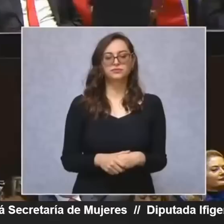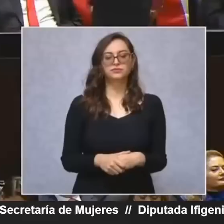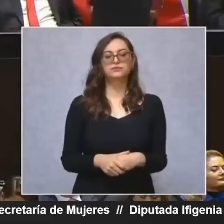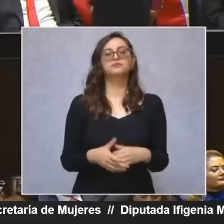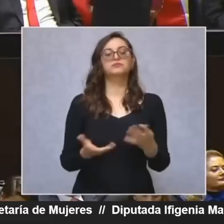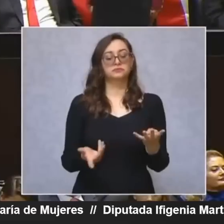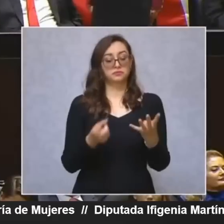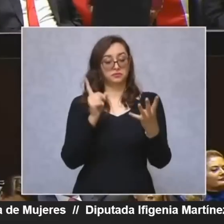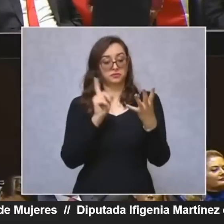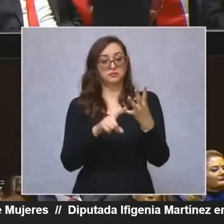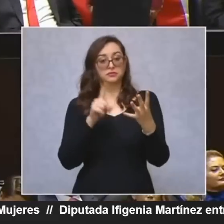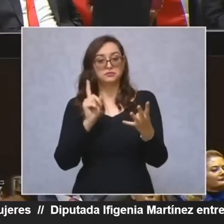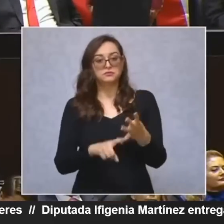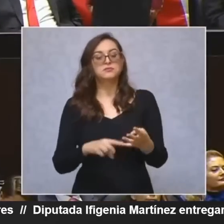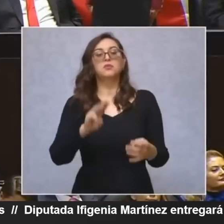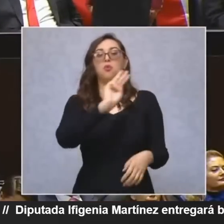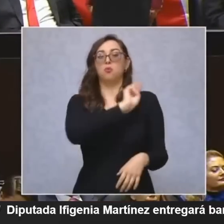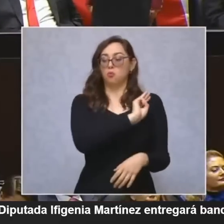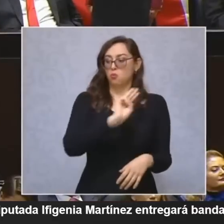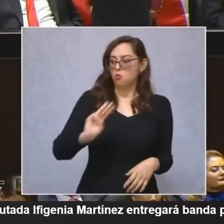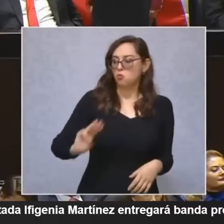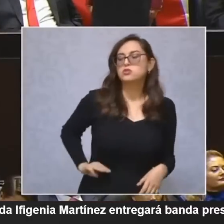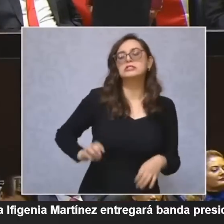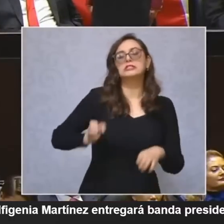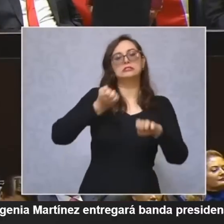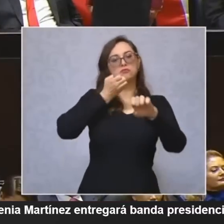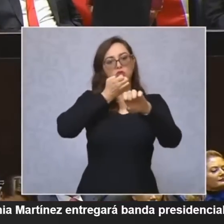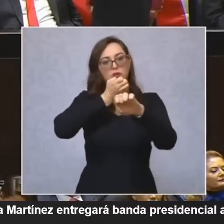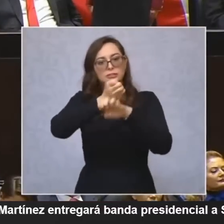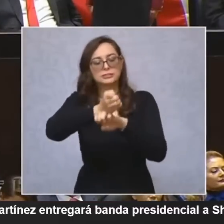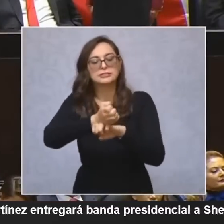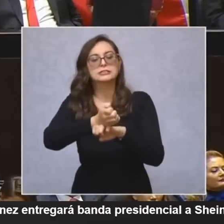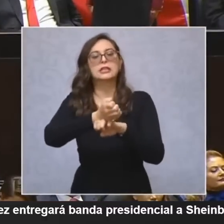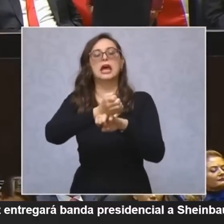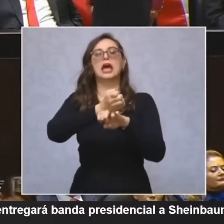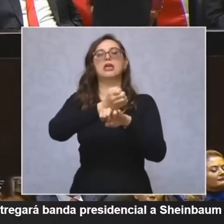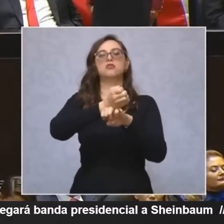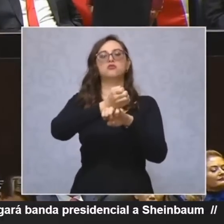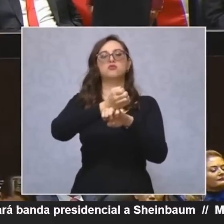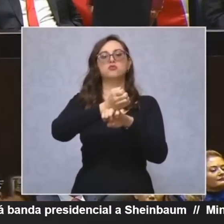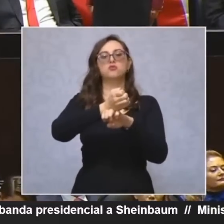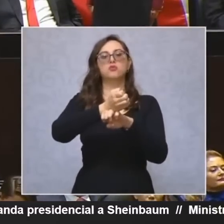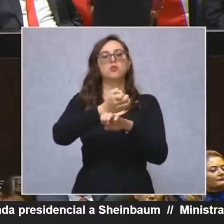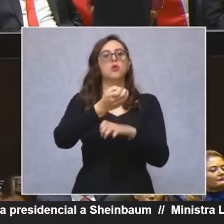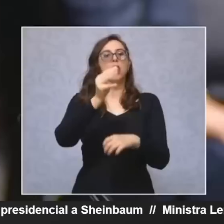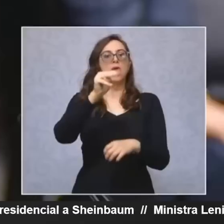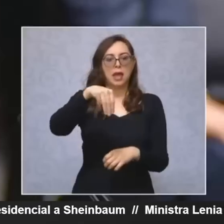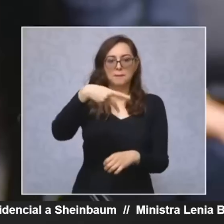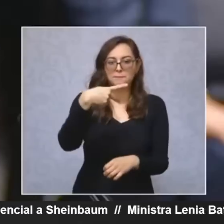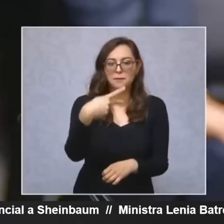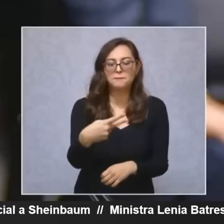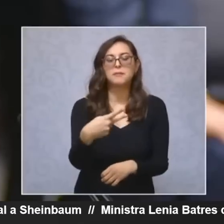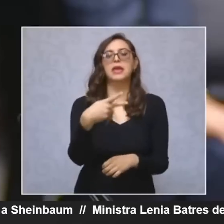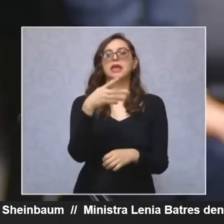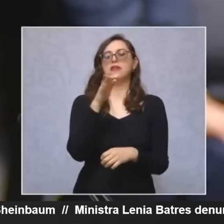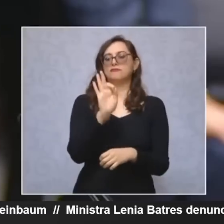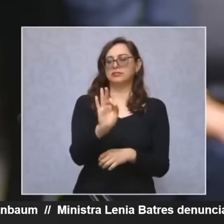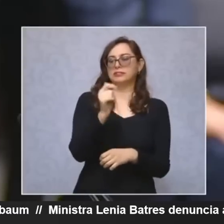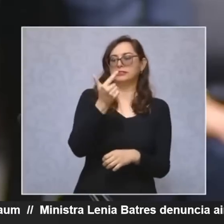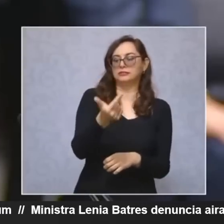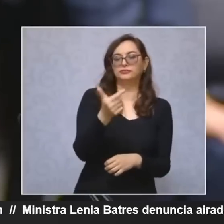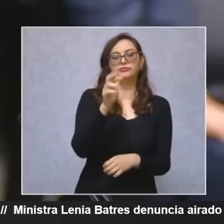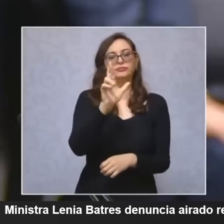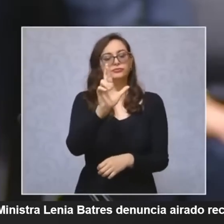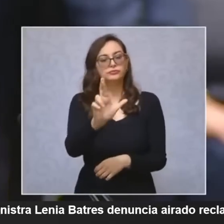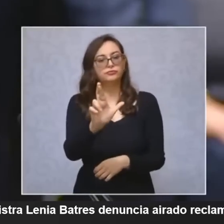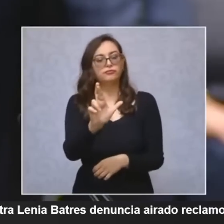Nos coordinaremos con municipios, estados, con el Ministerio Público, con la Fiscalía